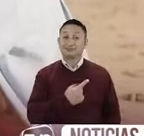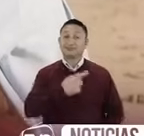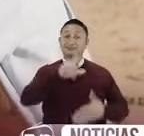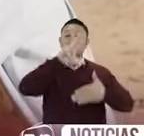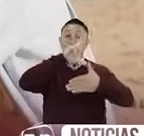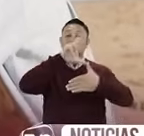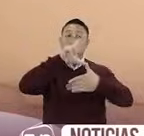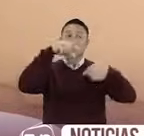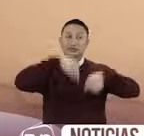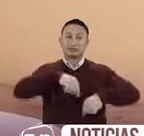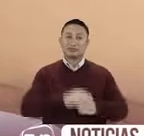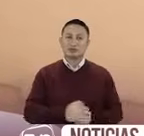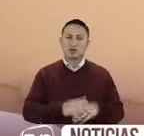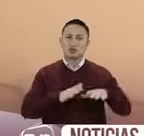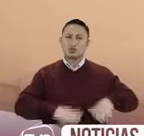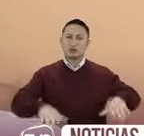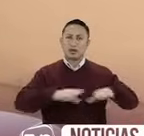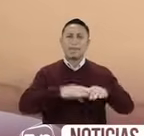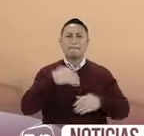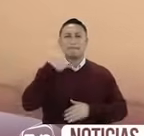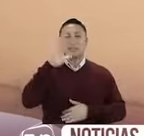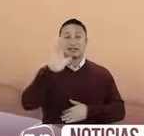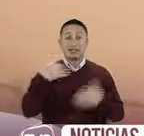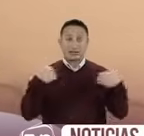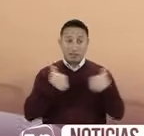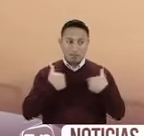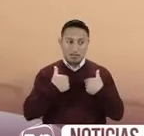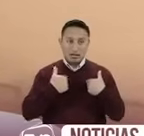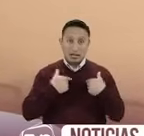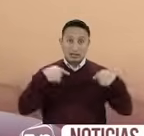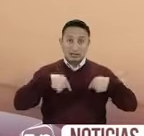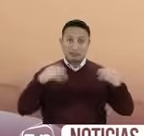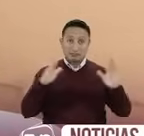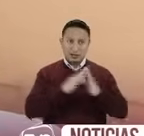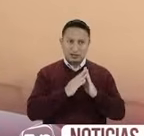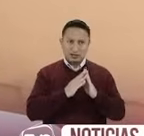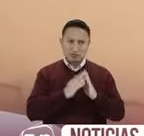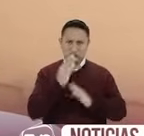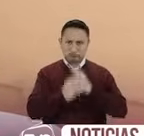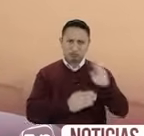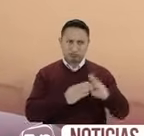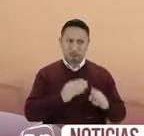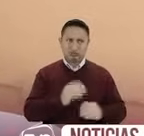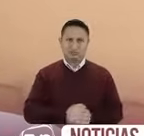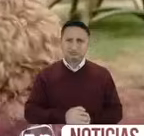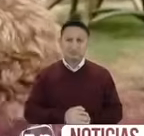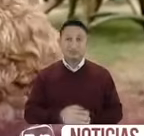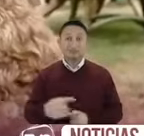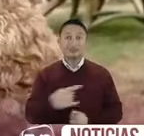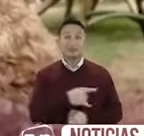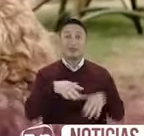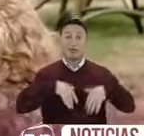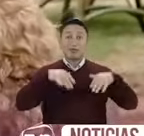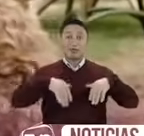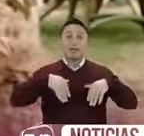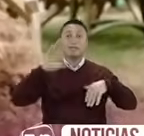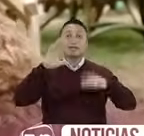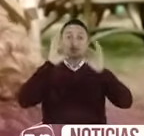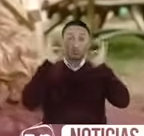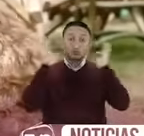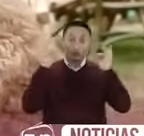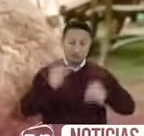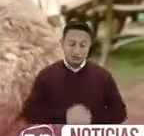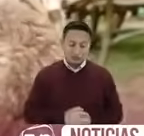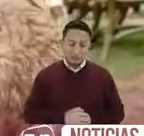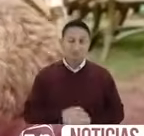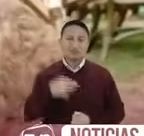la región con mayor tenencia de mascotas por hogar a nivel mundial. Los favoritos son los perros y los gatos, quienes se convirtieron